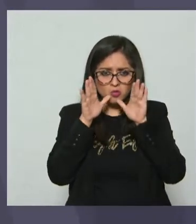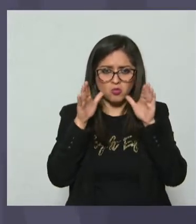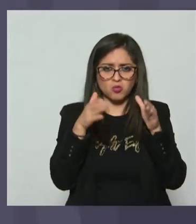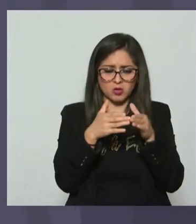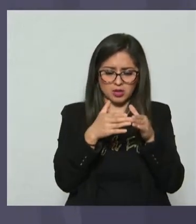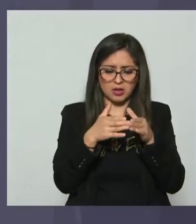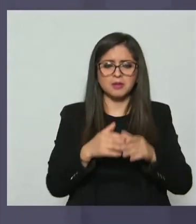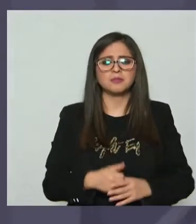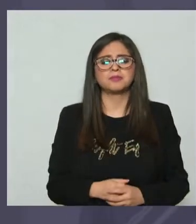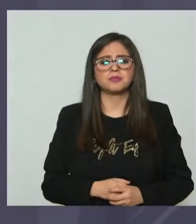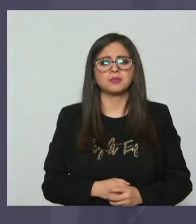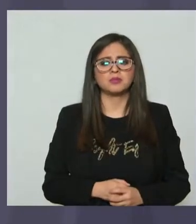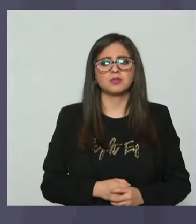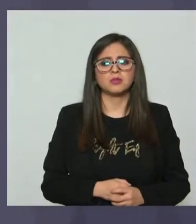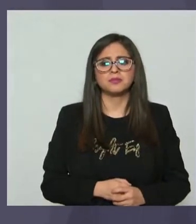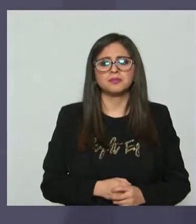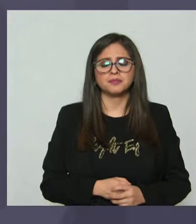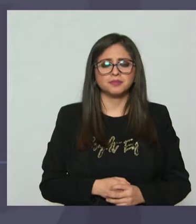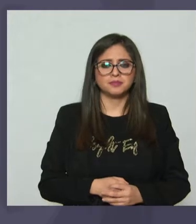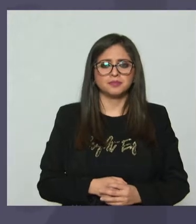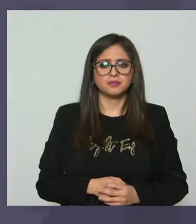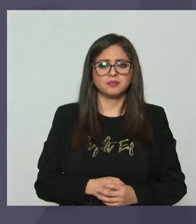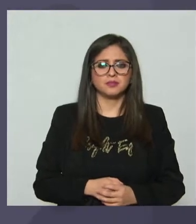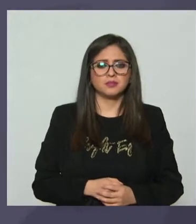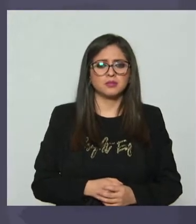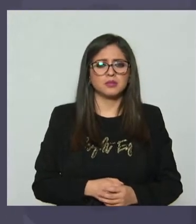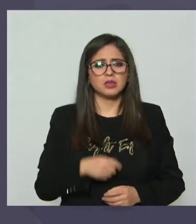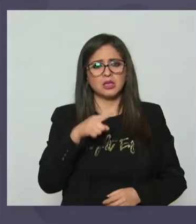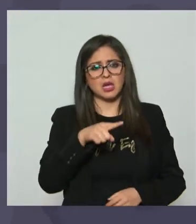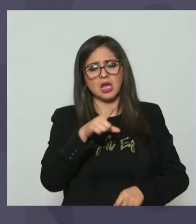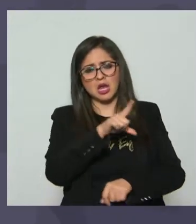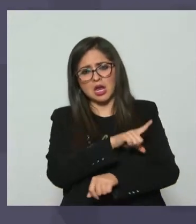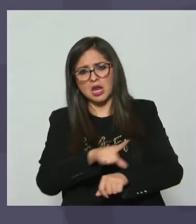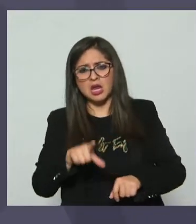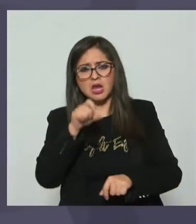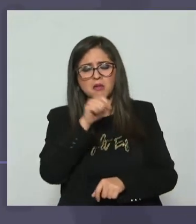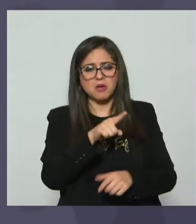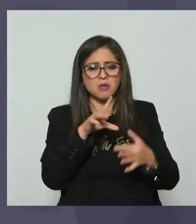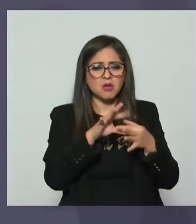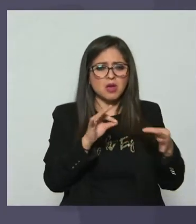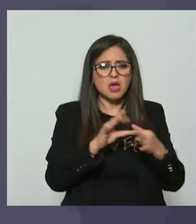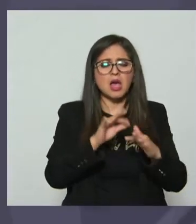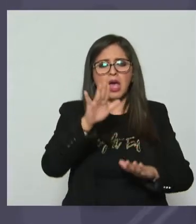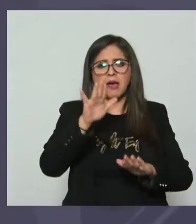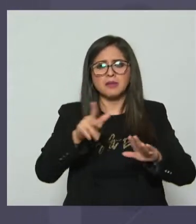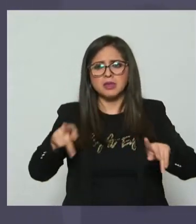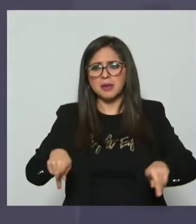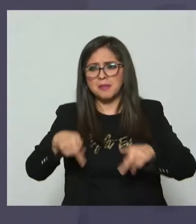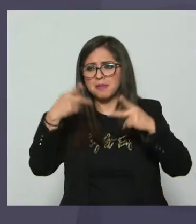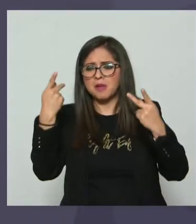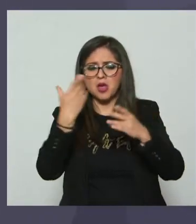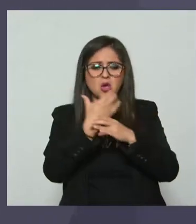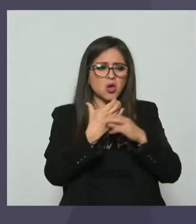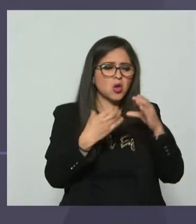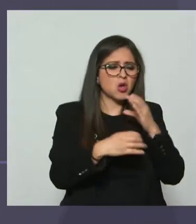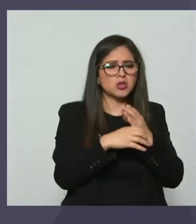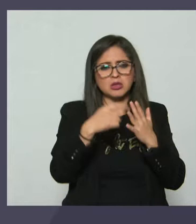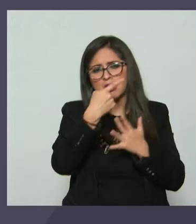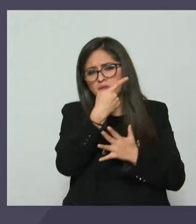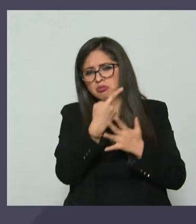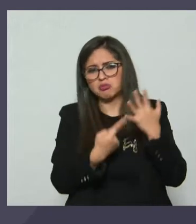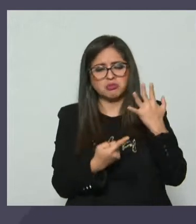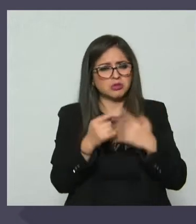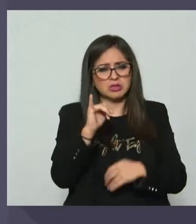algunas consecuencias que puede haber a la línea, como esas que comentas, que puede haber comercio ambulante, que puede haber más gente. El tema es